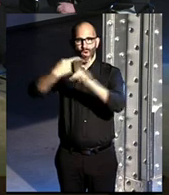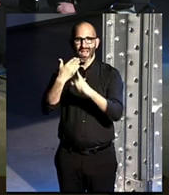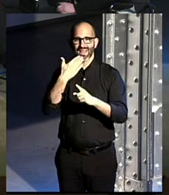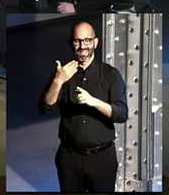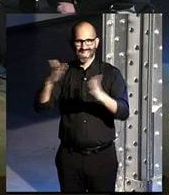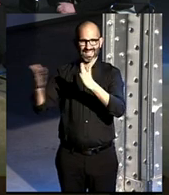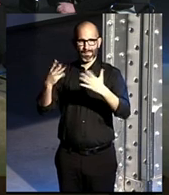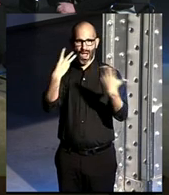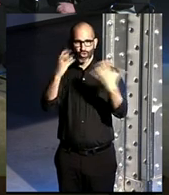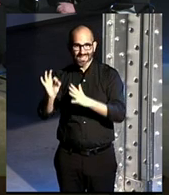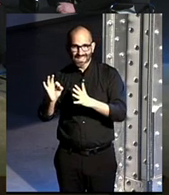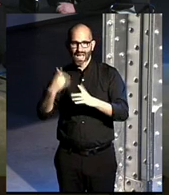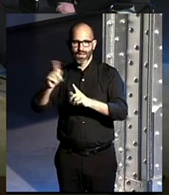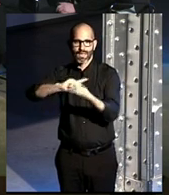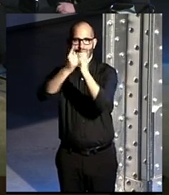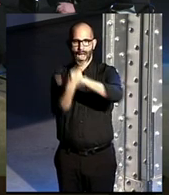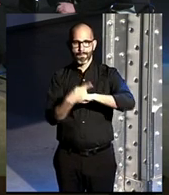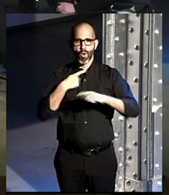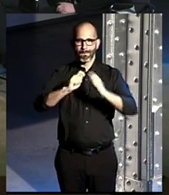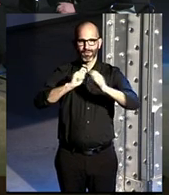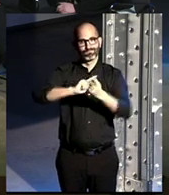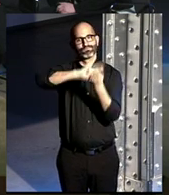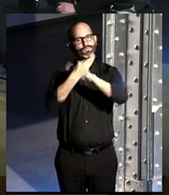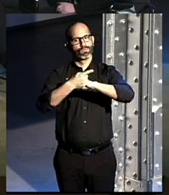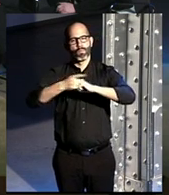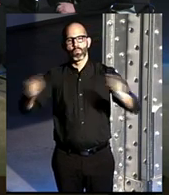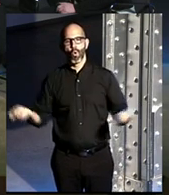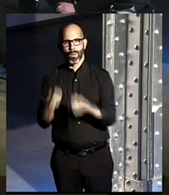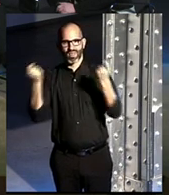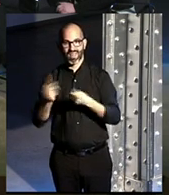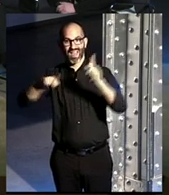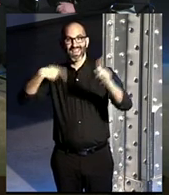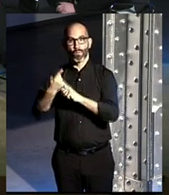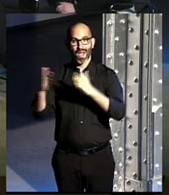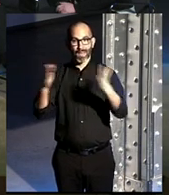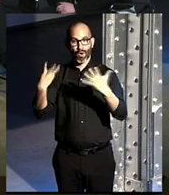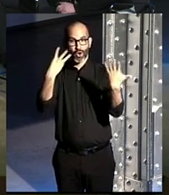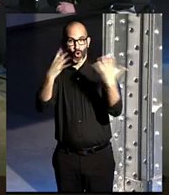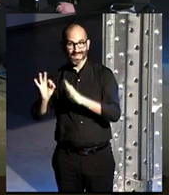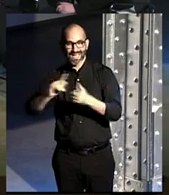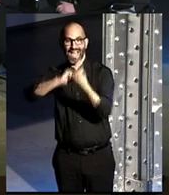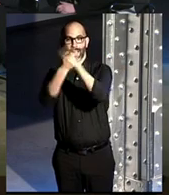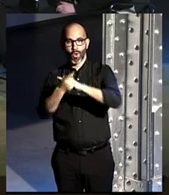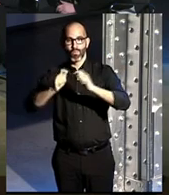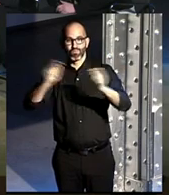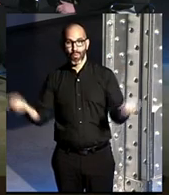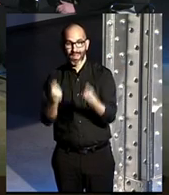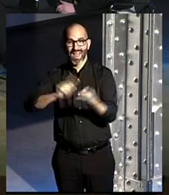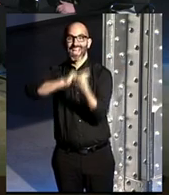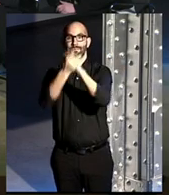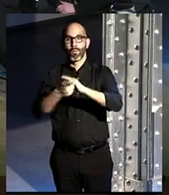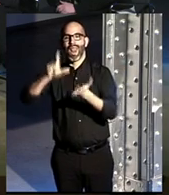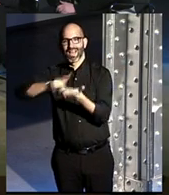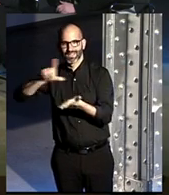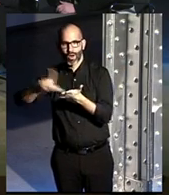publicidad, pero a comienzos de los 90 cambiaste la publicidad por la literatura, que era tu verdadera vocación. Sí, volví